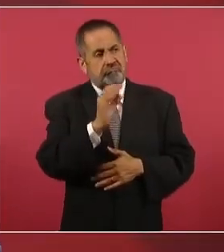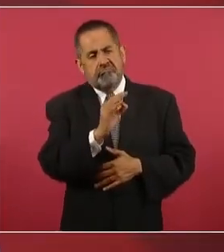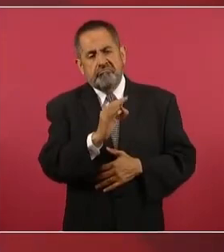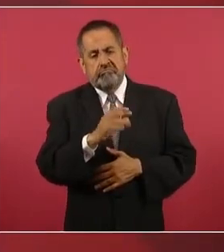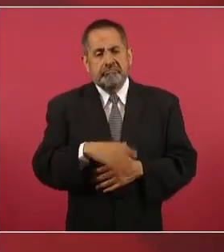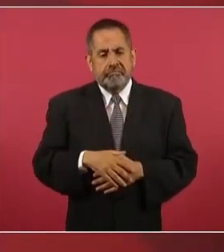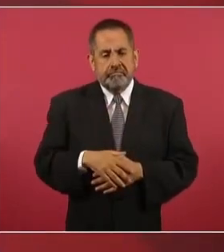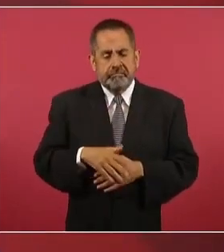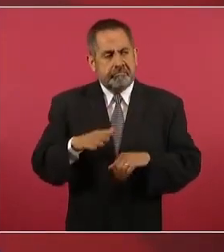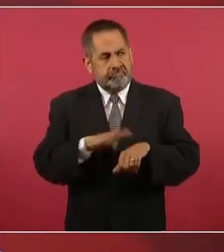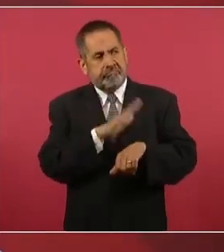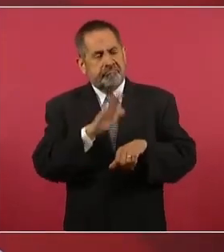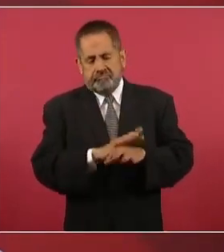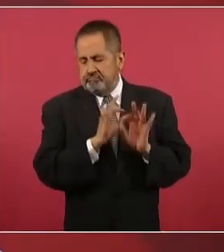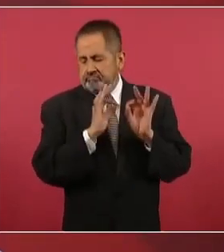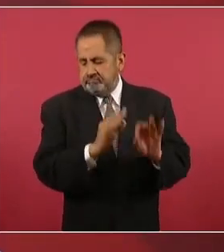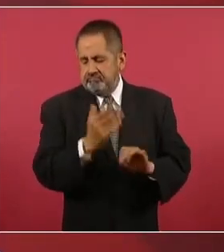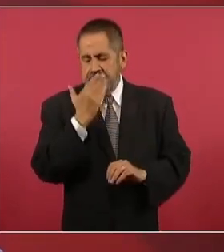evalúa.